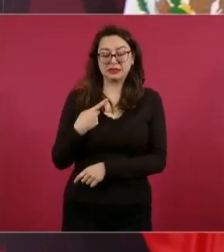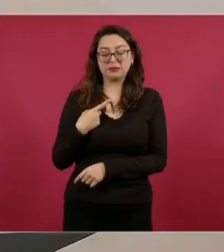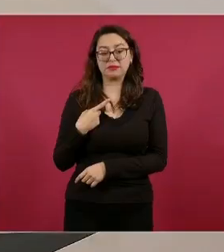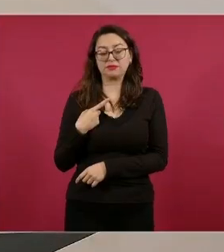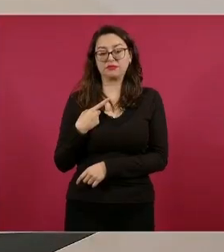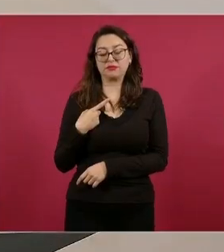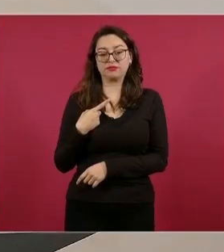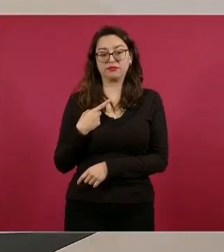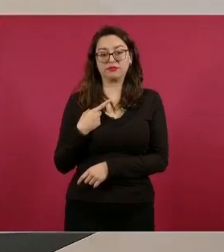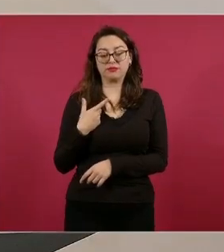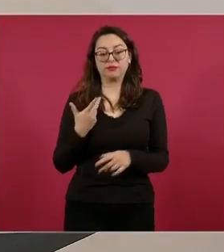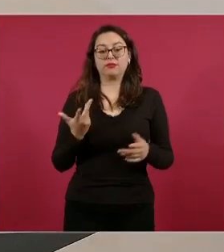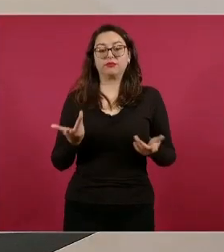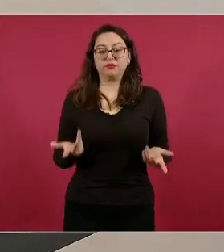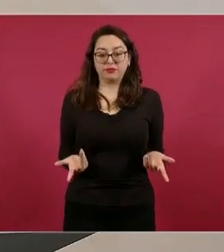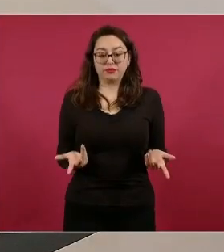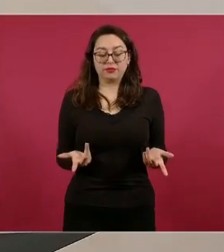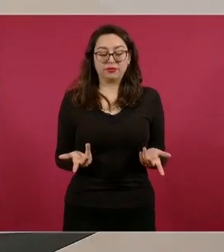se pueden expresar